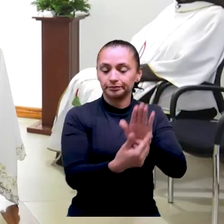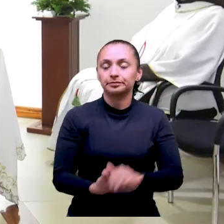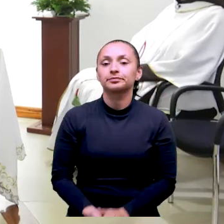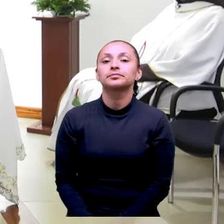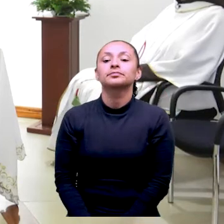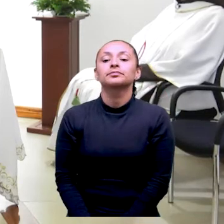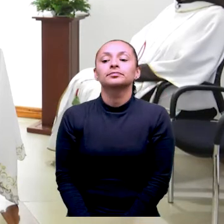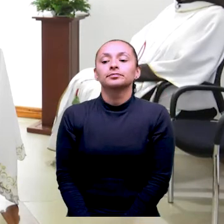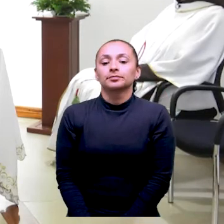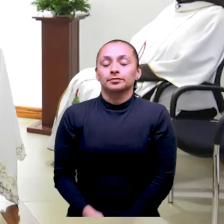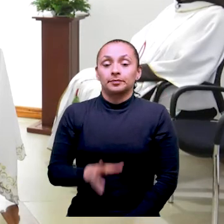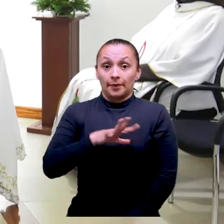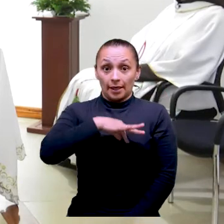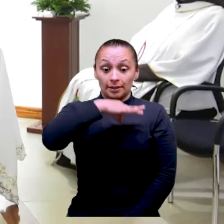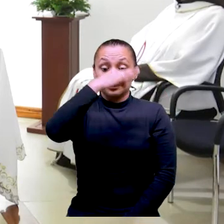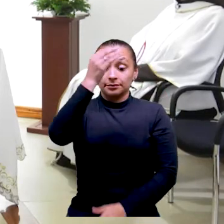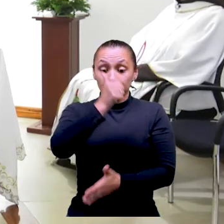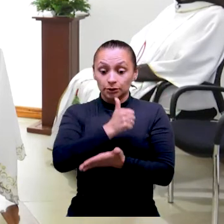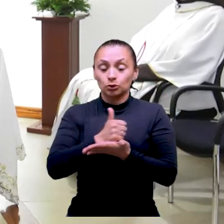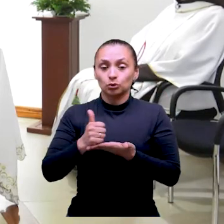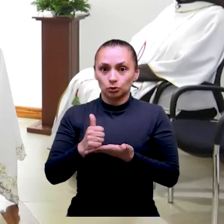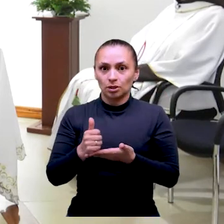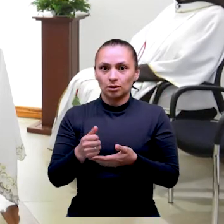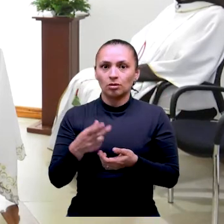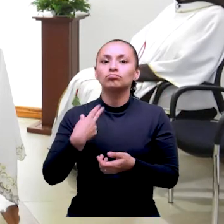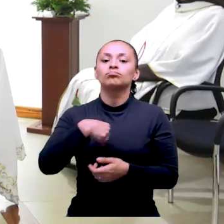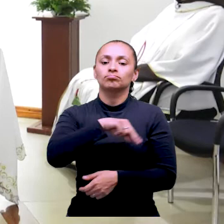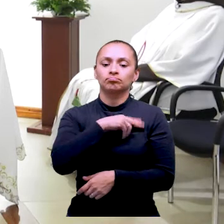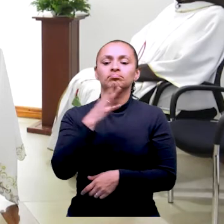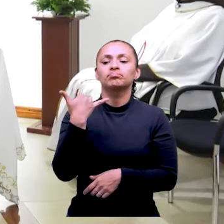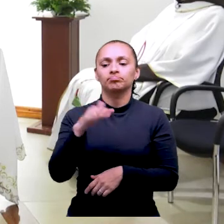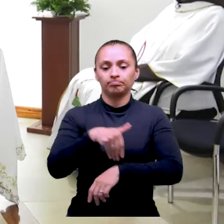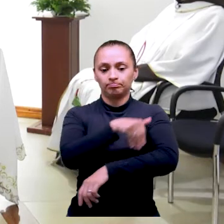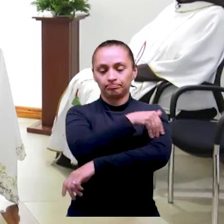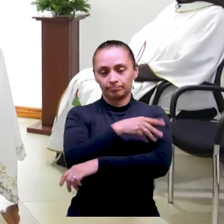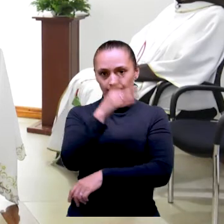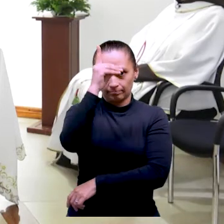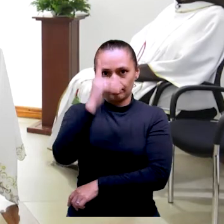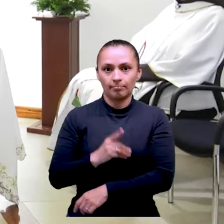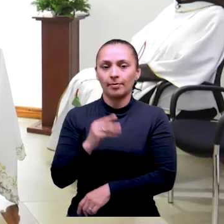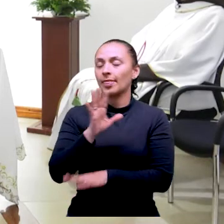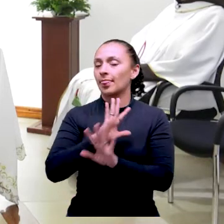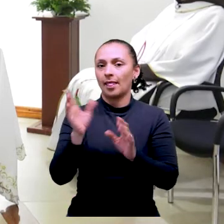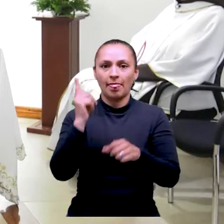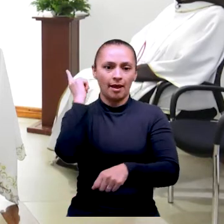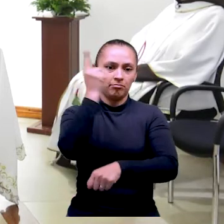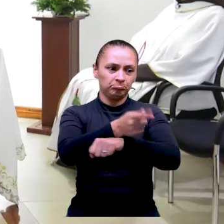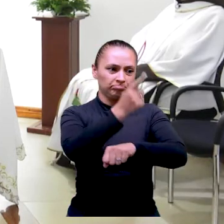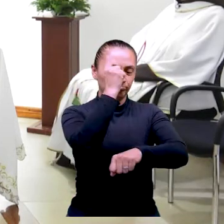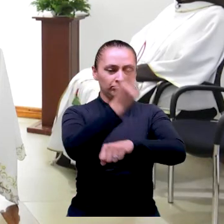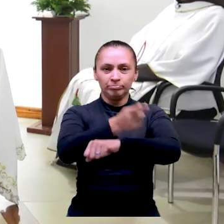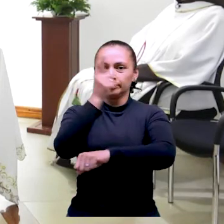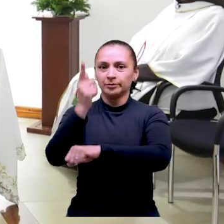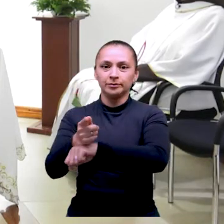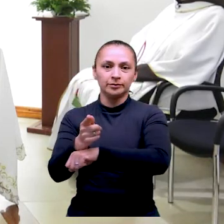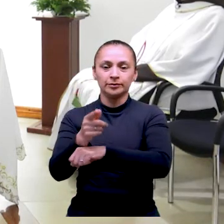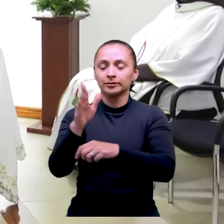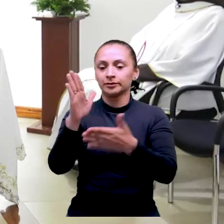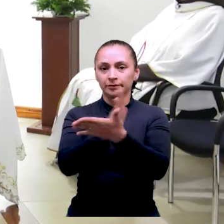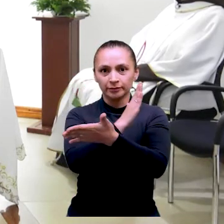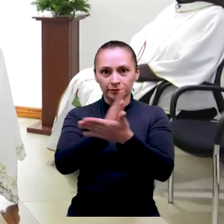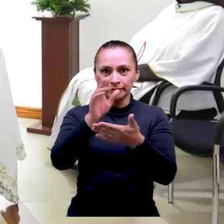el espíritu santo y nosotros hemos decidido en efecto muy ponerles ninguna otra obligación